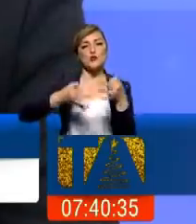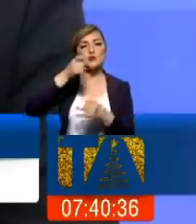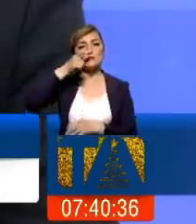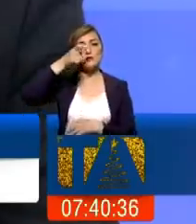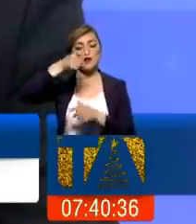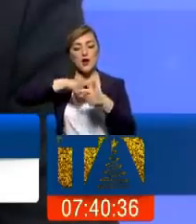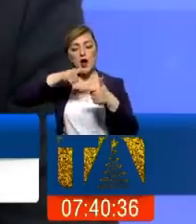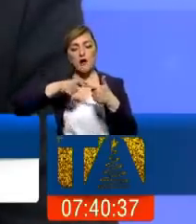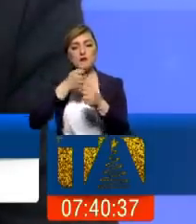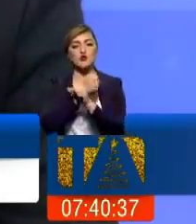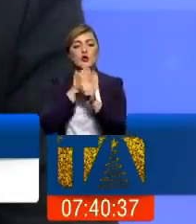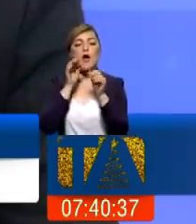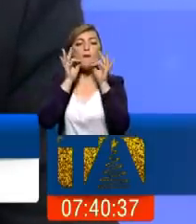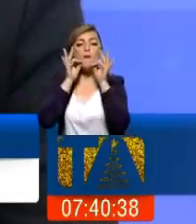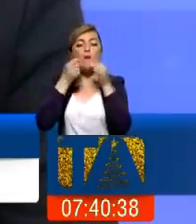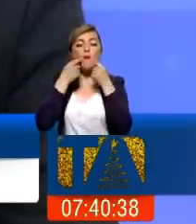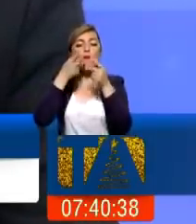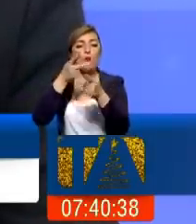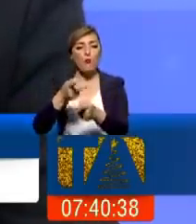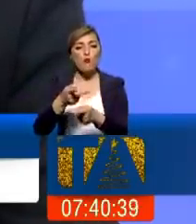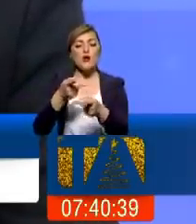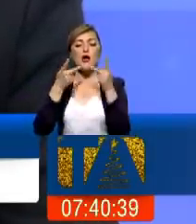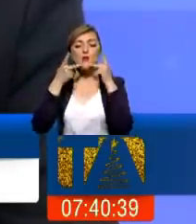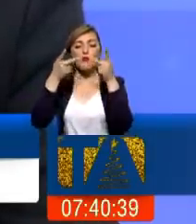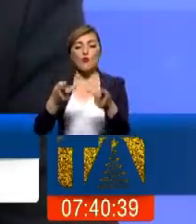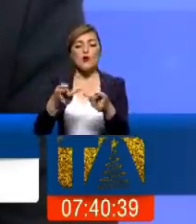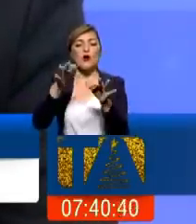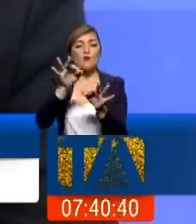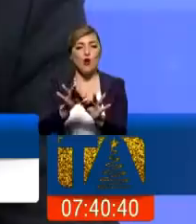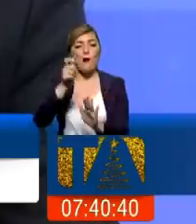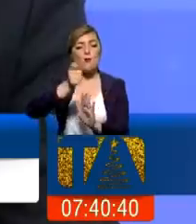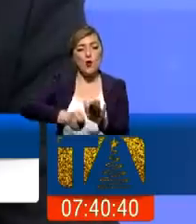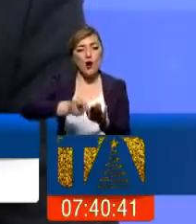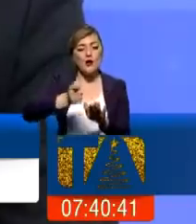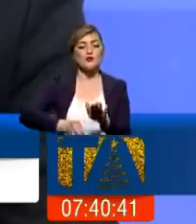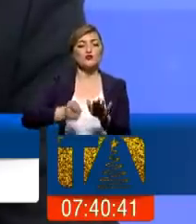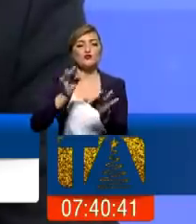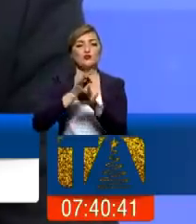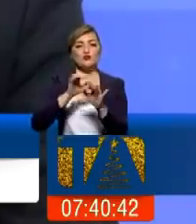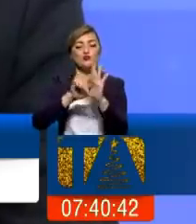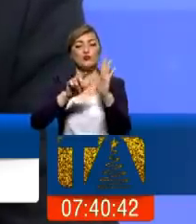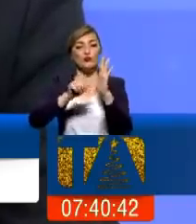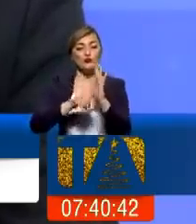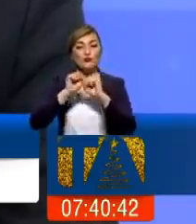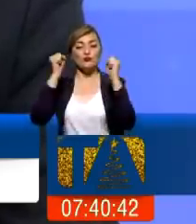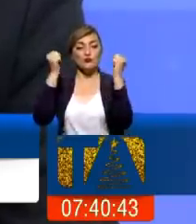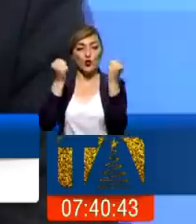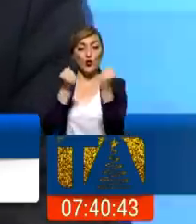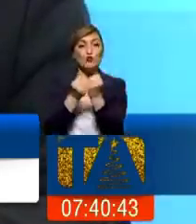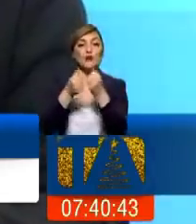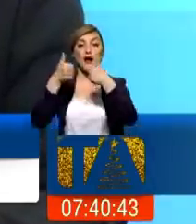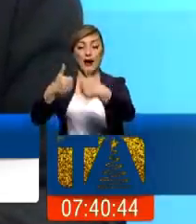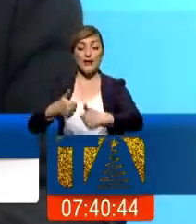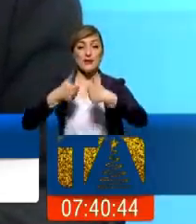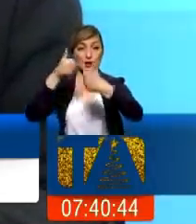fiscales, defensoría pública y del pueblo, abogados, funcionarios del registro social, candidatos de elección popular debidamente acreditados,